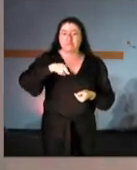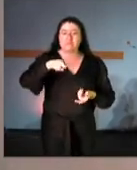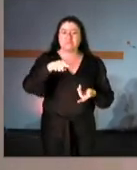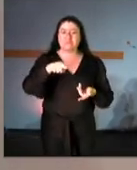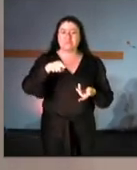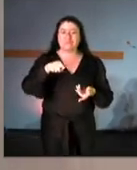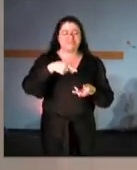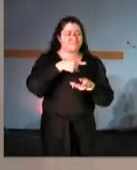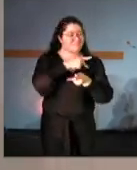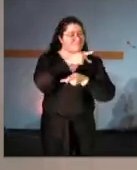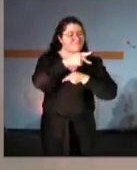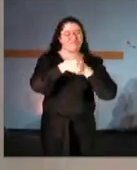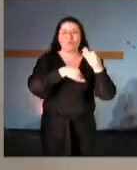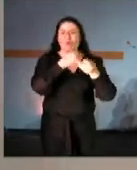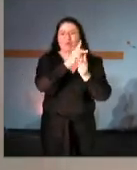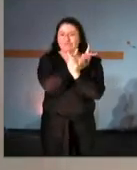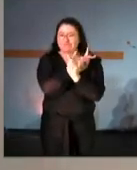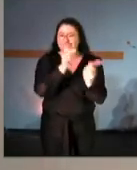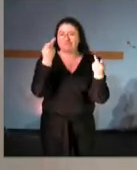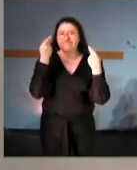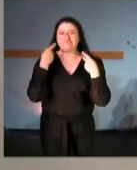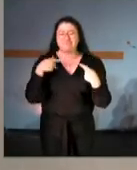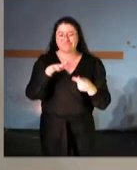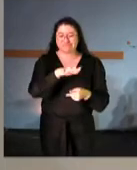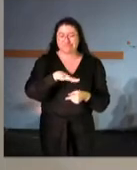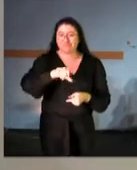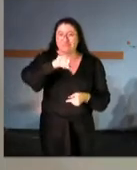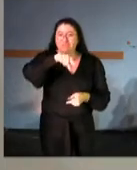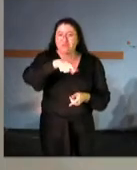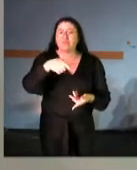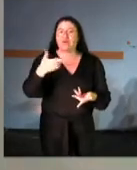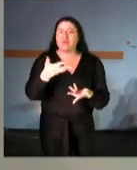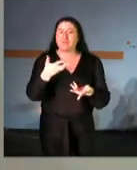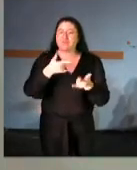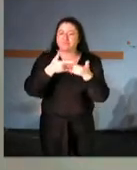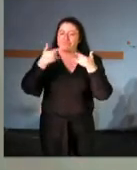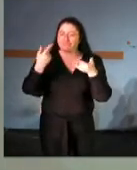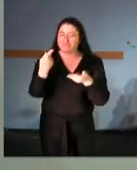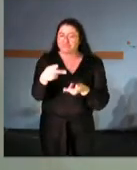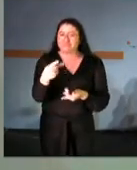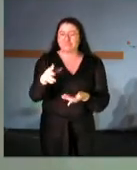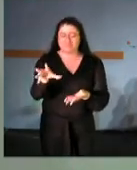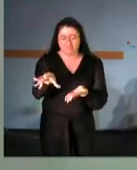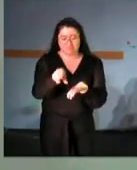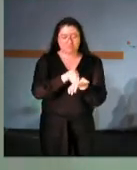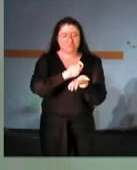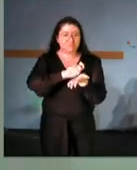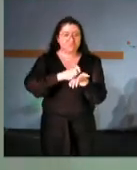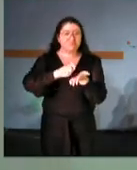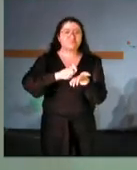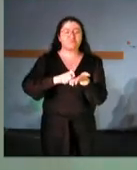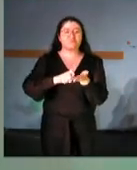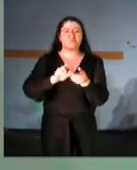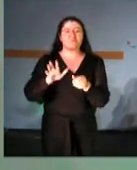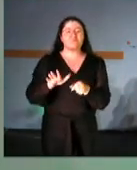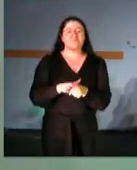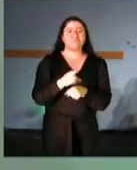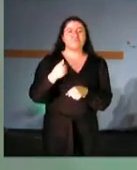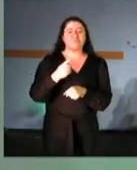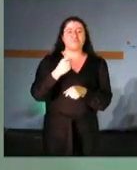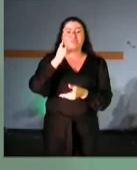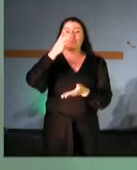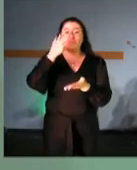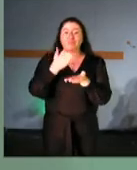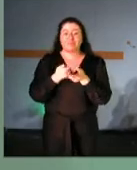humilde, porque en definitiva, como decimos con frecuencia, solo el pueblo salva al